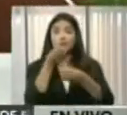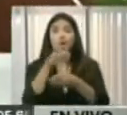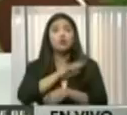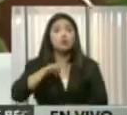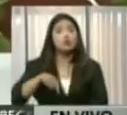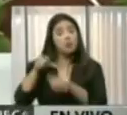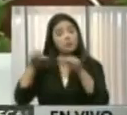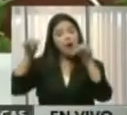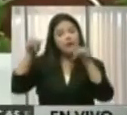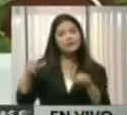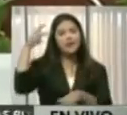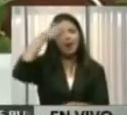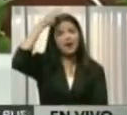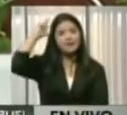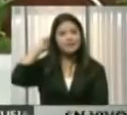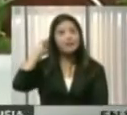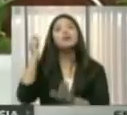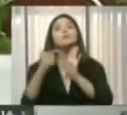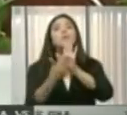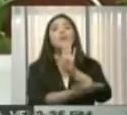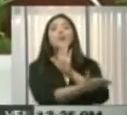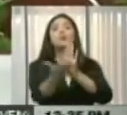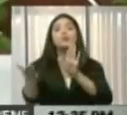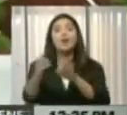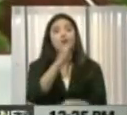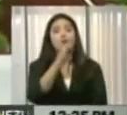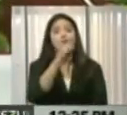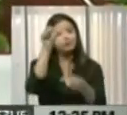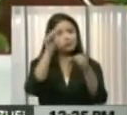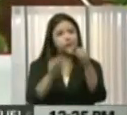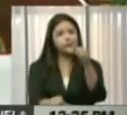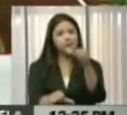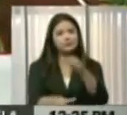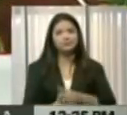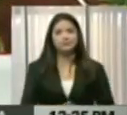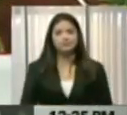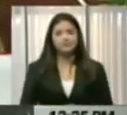mantener aquí en la Cancillería ofreciéndoles a ustedes más detalles de lo que ocurra acá.